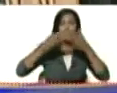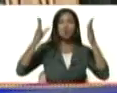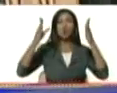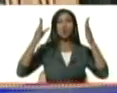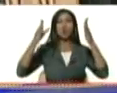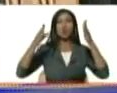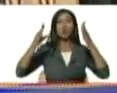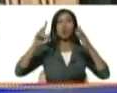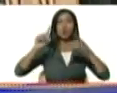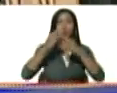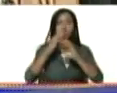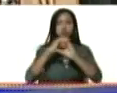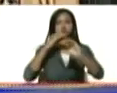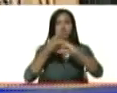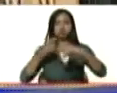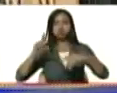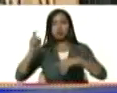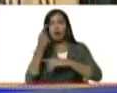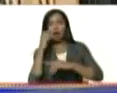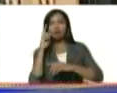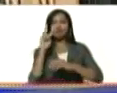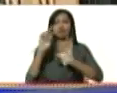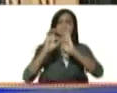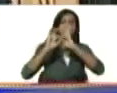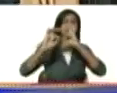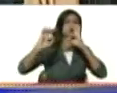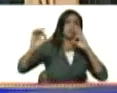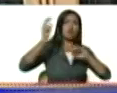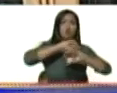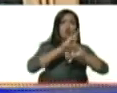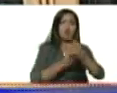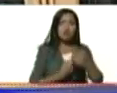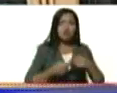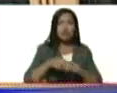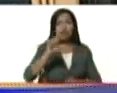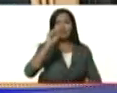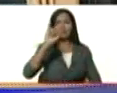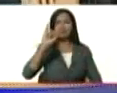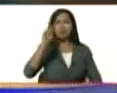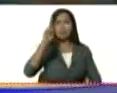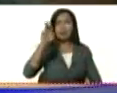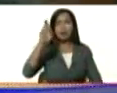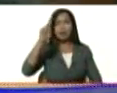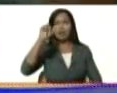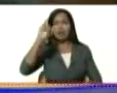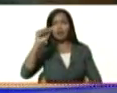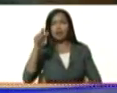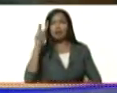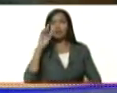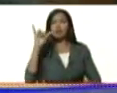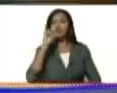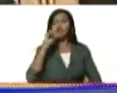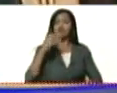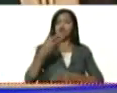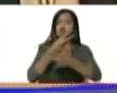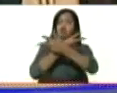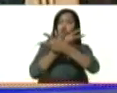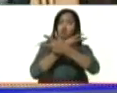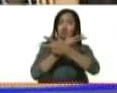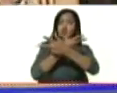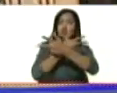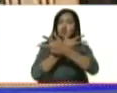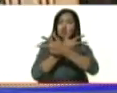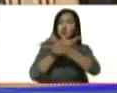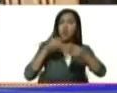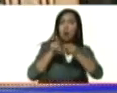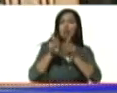un gasducto que se pierde de vista, se llama la Fuerza de Siberia. en una teleconferencia entre Xi Jinping